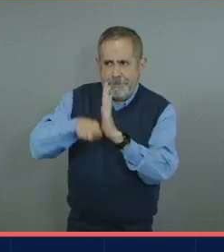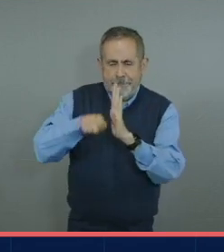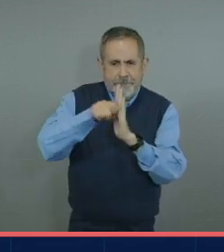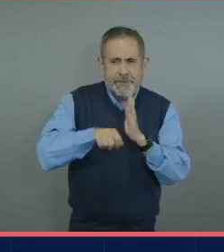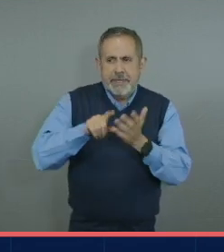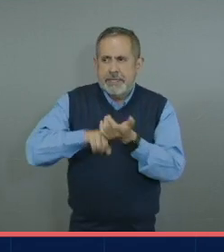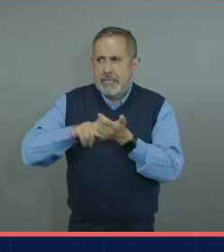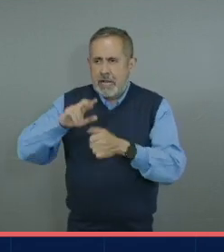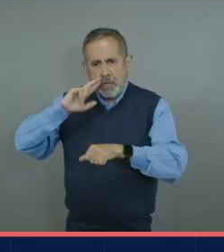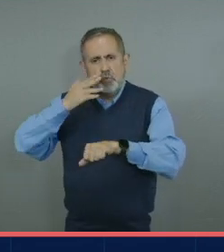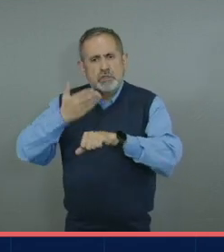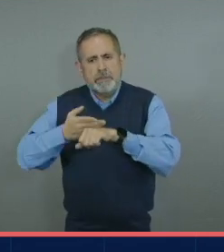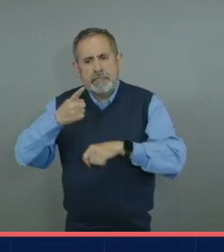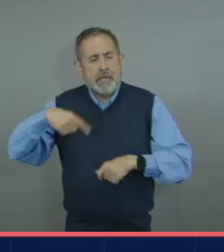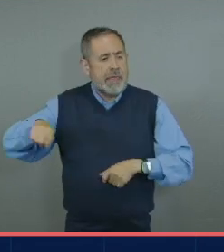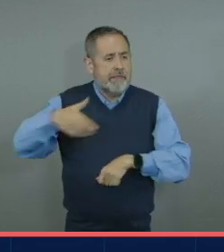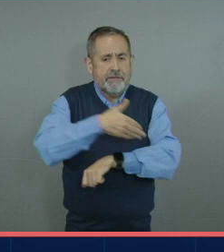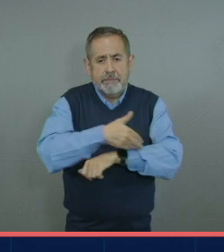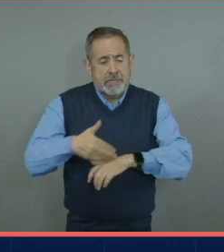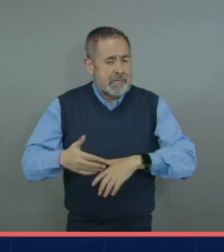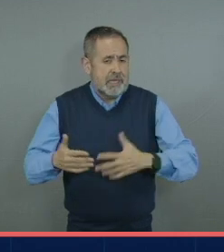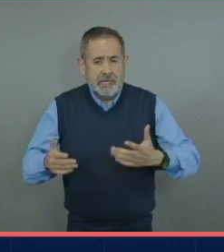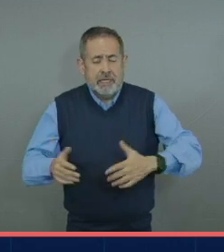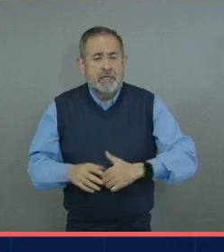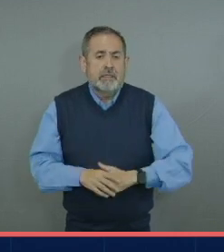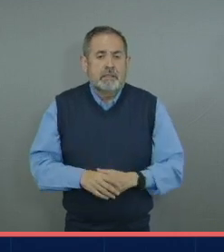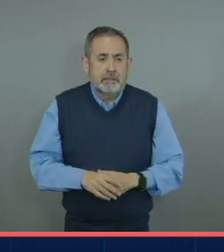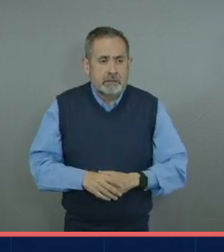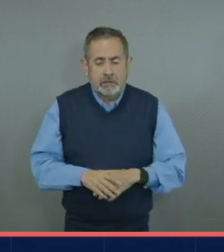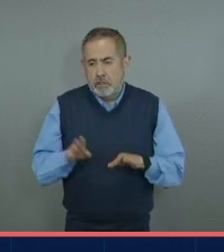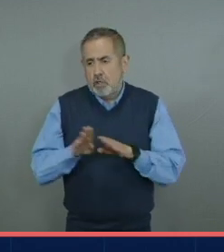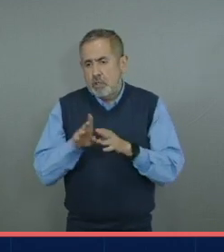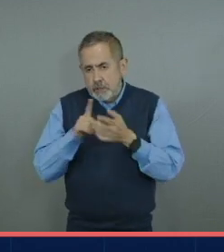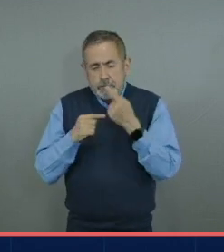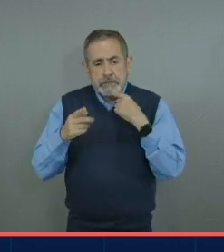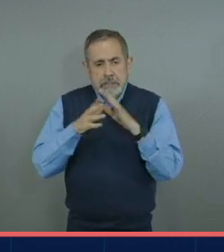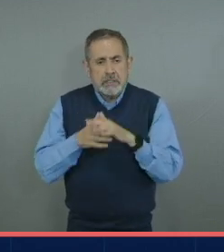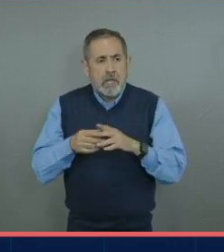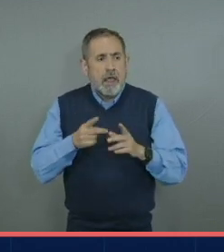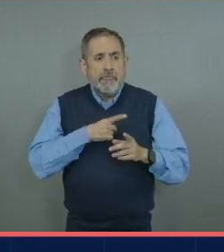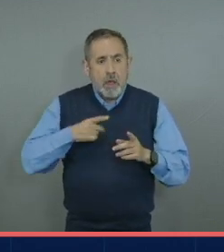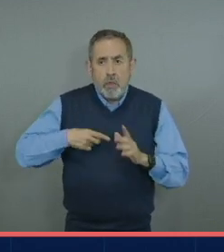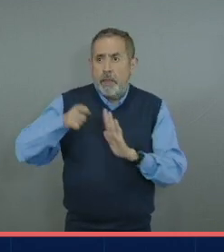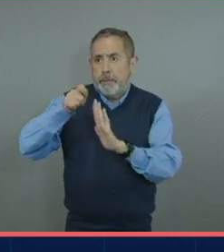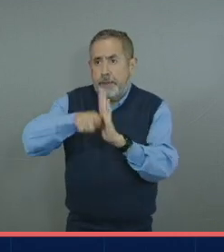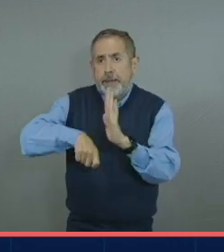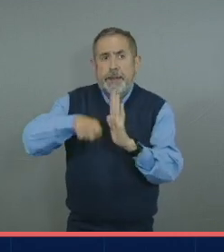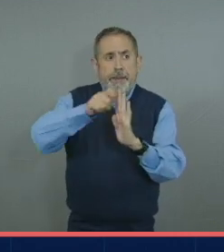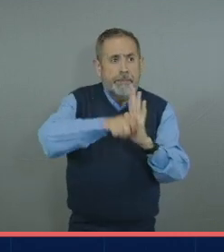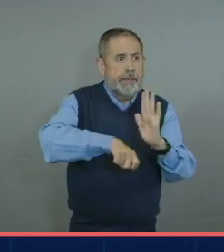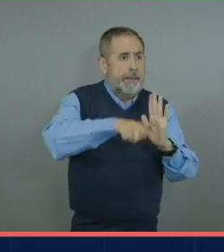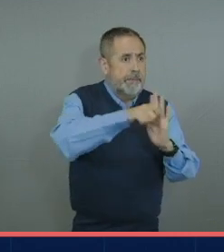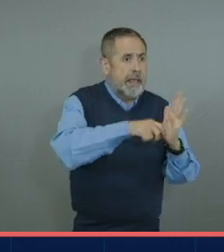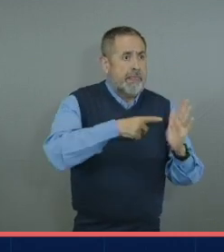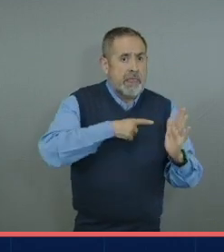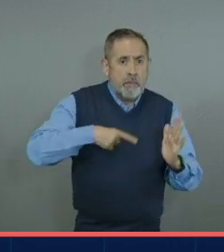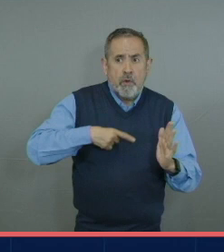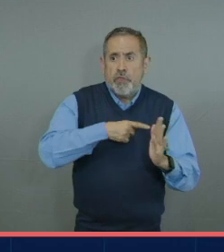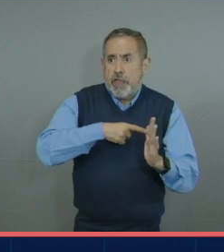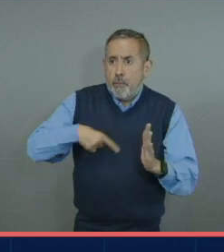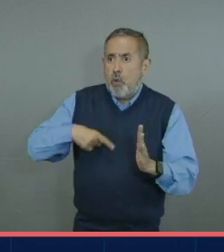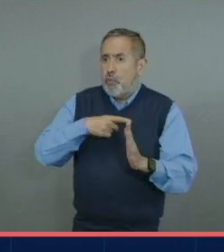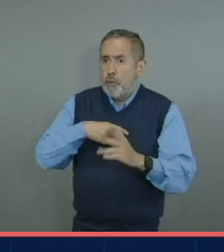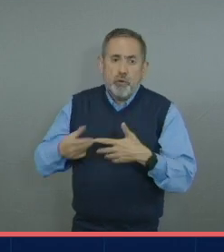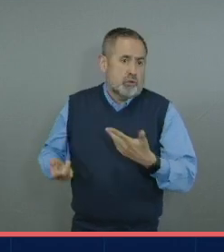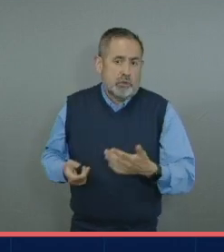para la familia, porque no podemos estar adquiriendo deudas y deudas y deudas, porque ese plástico que tenemos,